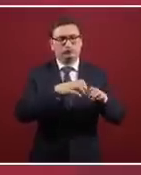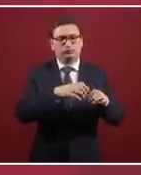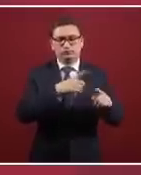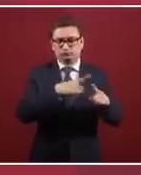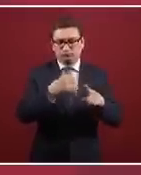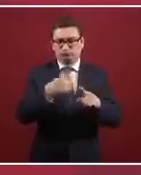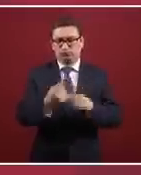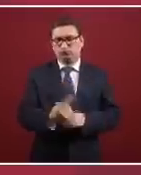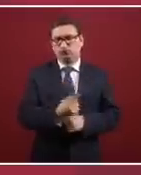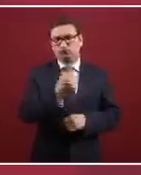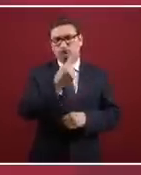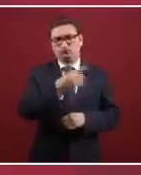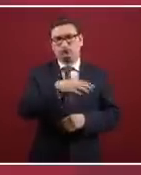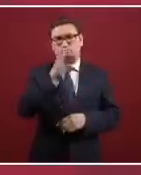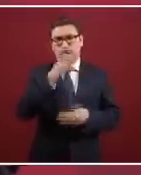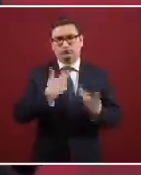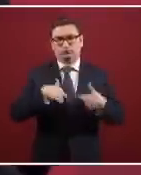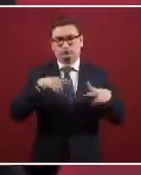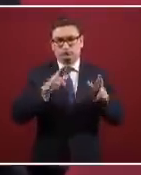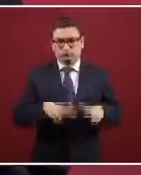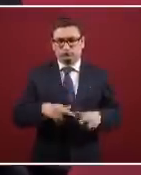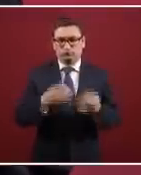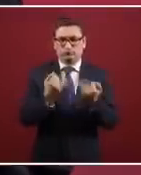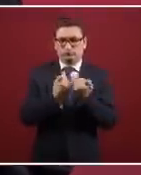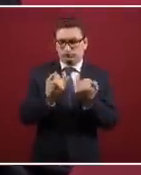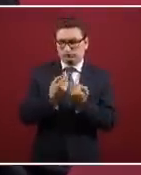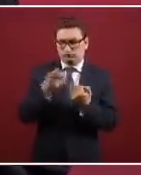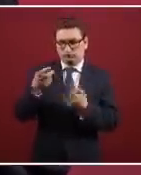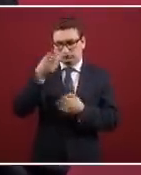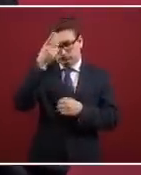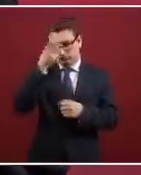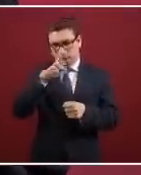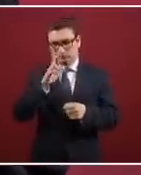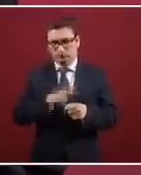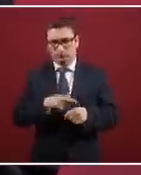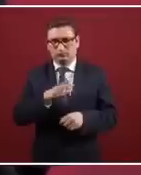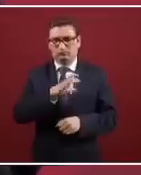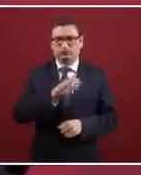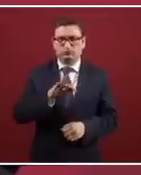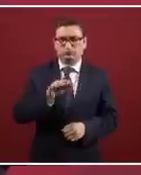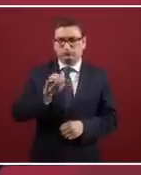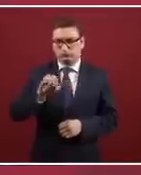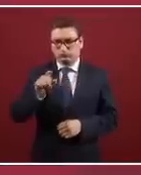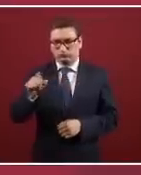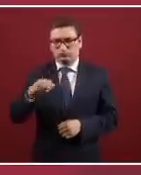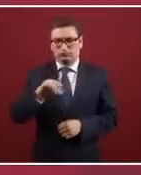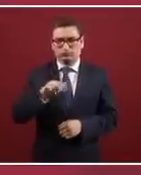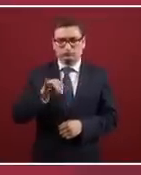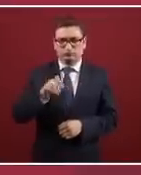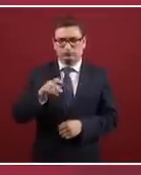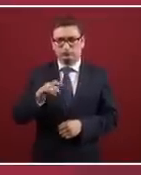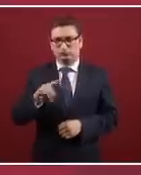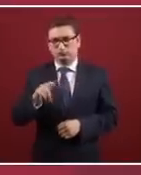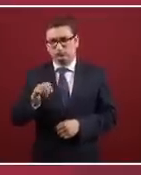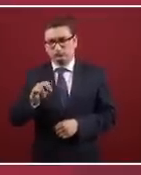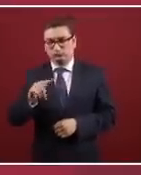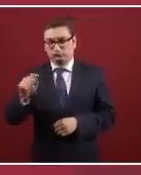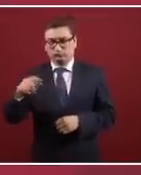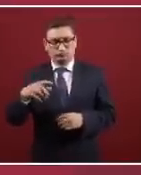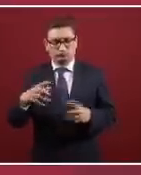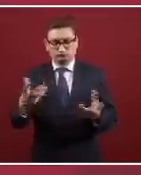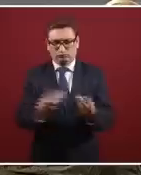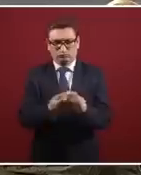y el director de la Comisión Federal de Electricidad, Manuel Bartlett, y va a participar